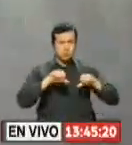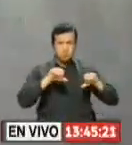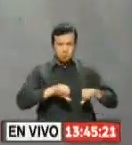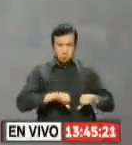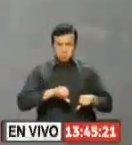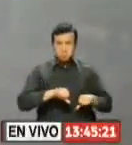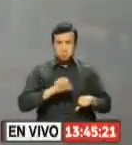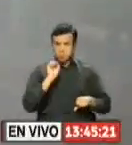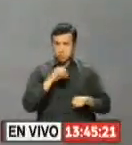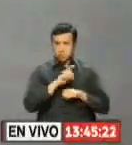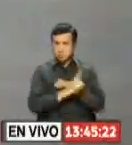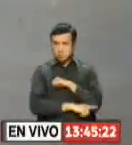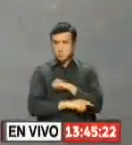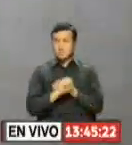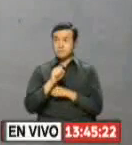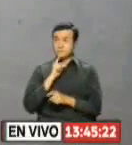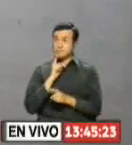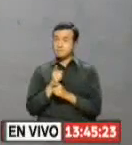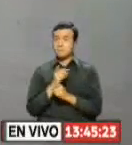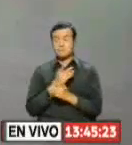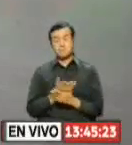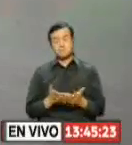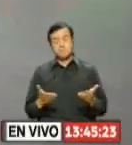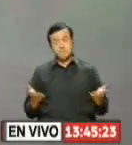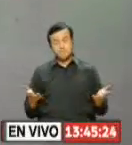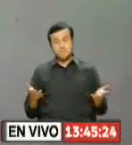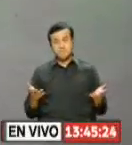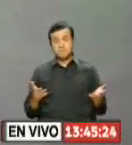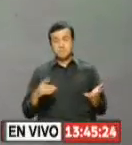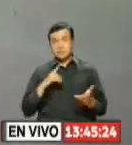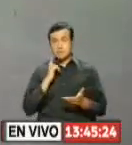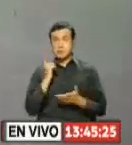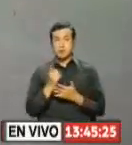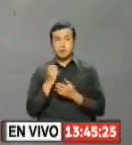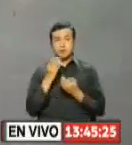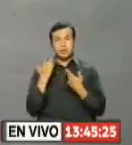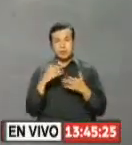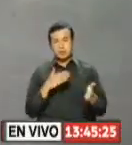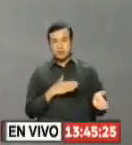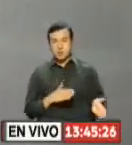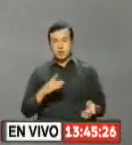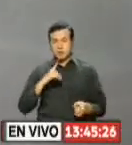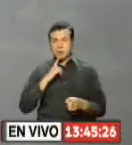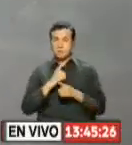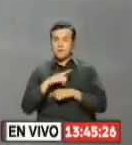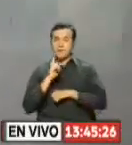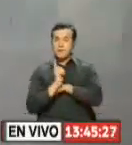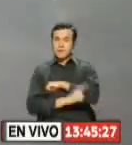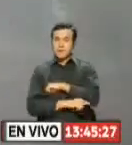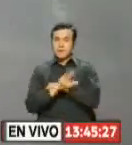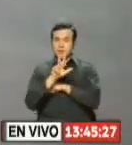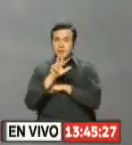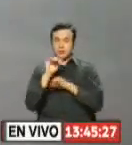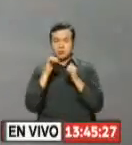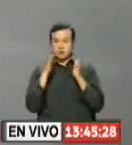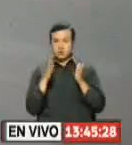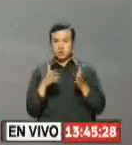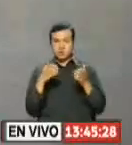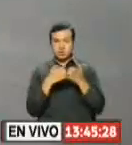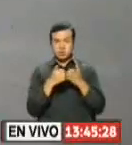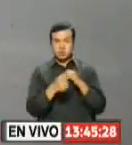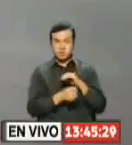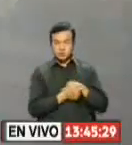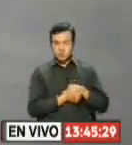posible? Así es, mi querida Mariuxi, Fabri, como tú bien lo manifiestas, ya se hizo oficial hoy una sanción, 3 jugadores pasan al equipo de